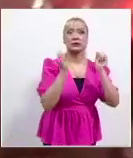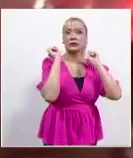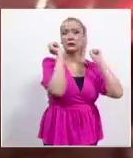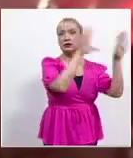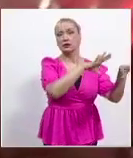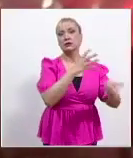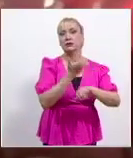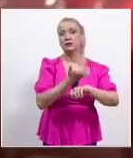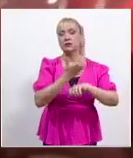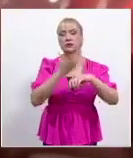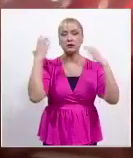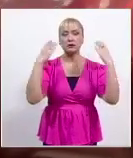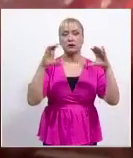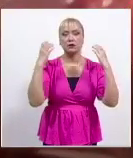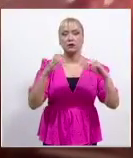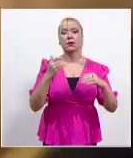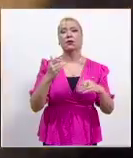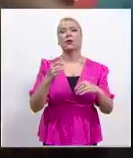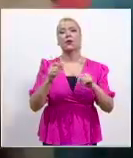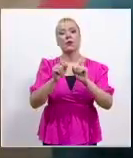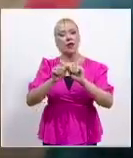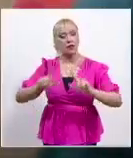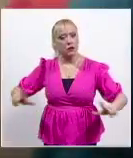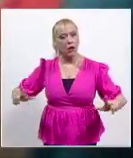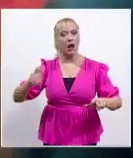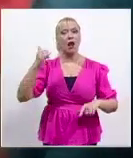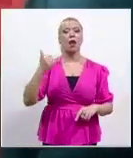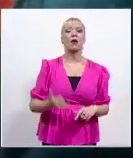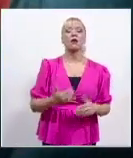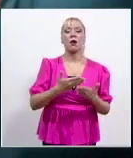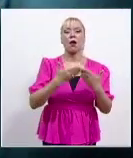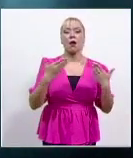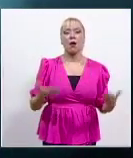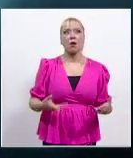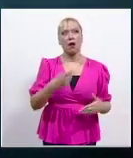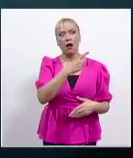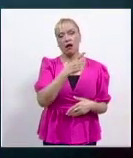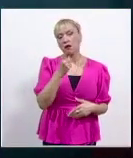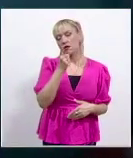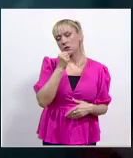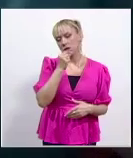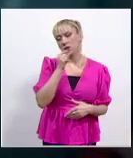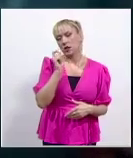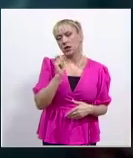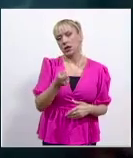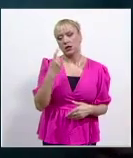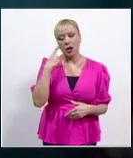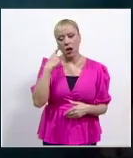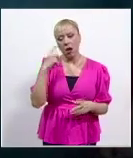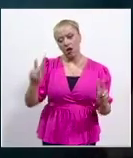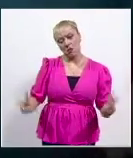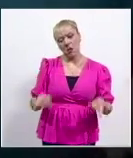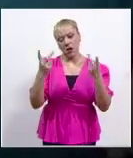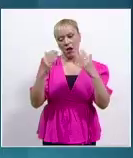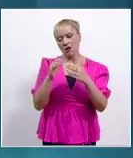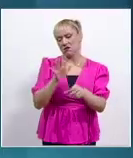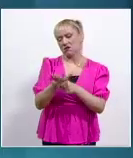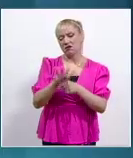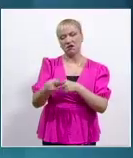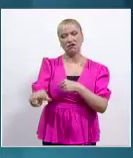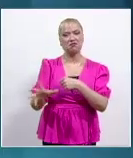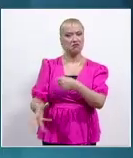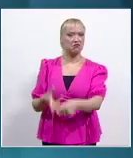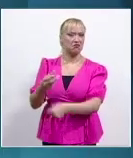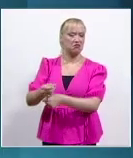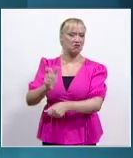trata adquirieron bienes en Tlaxcala y el Departamento de Justicia está pidiendo la venta de las casas como medida de reparación del daño. Que tenemos